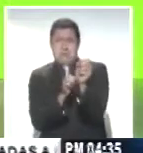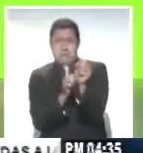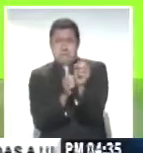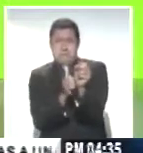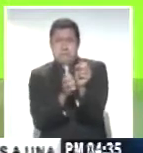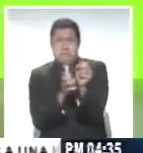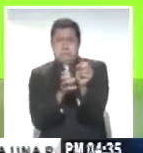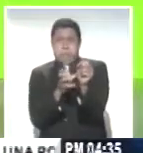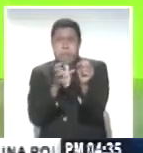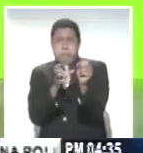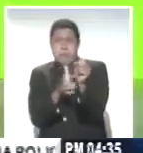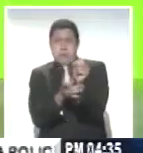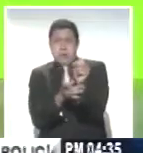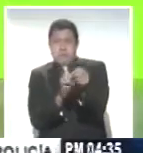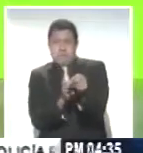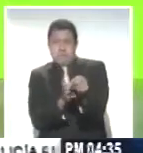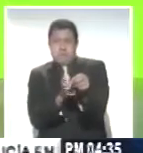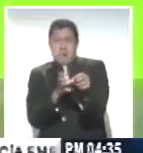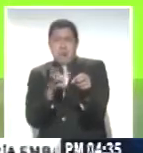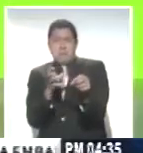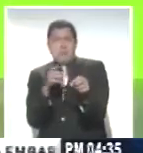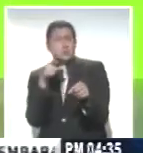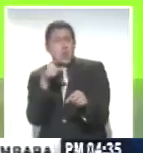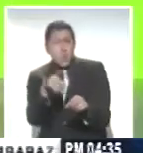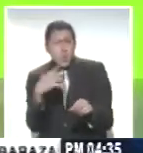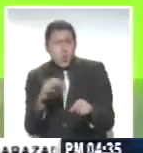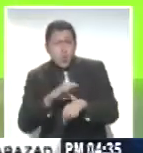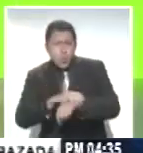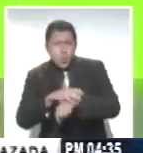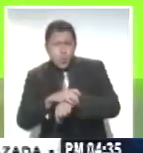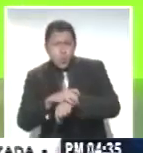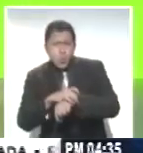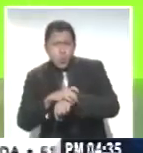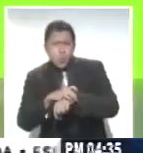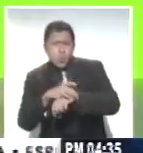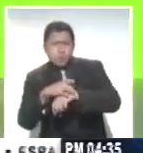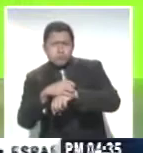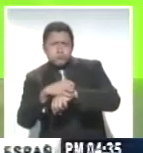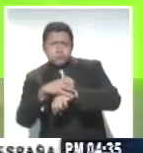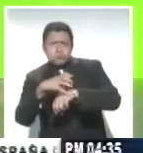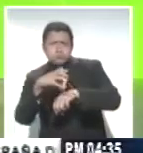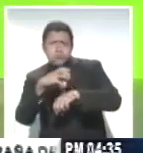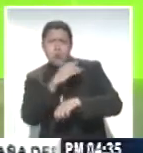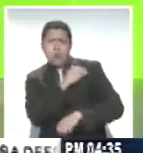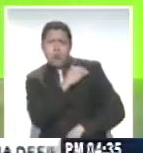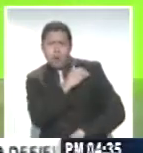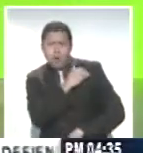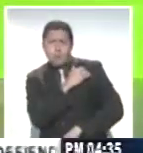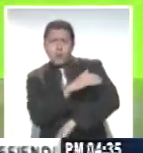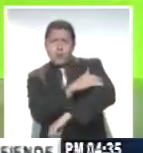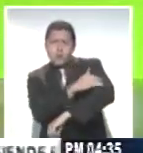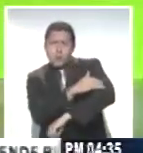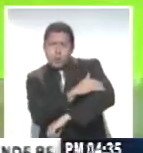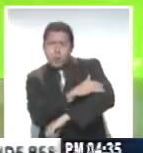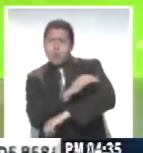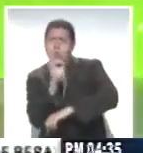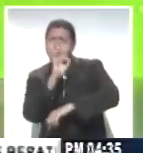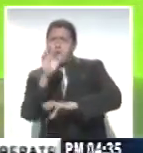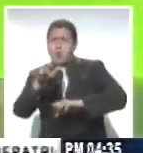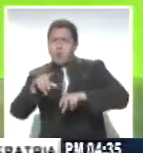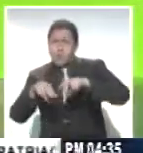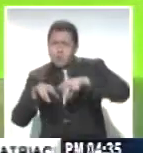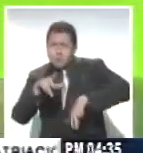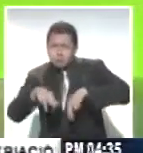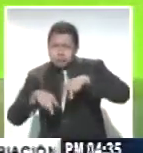una articulación. Y esta inflamación de esta articulación, llámese la articulación del hombro, del codo, de la rodilla, y en